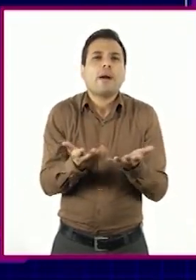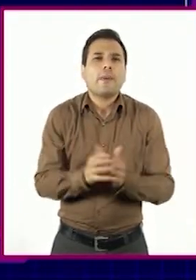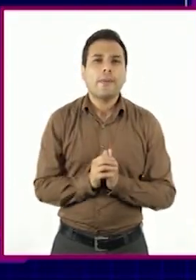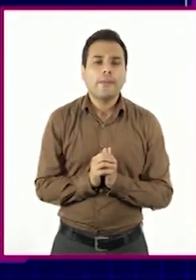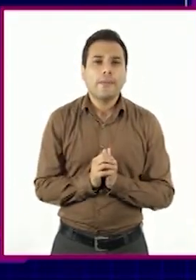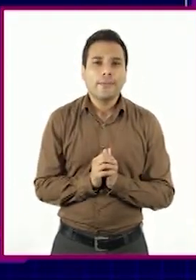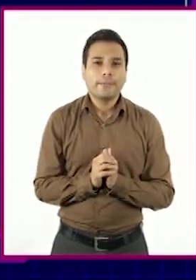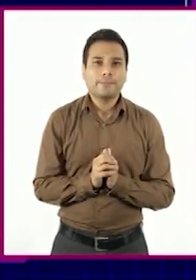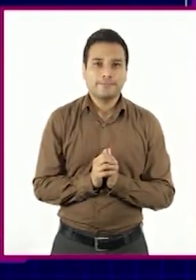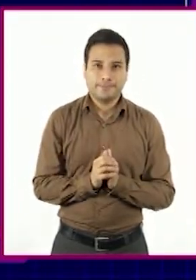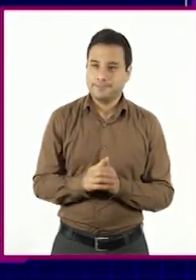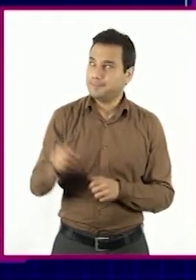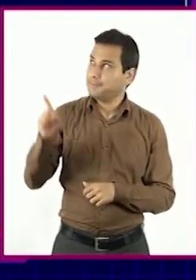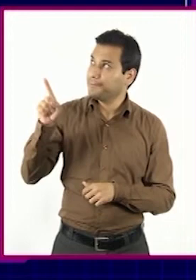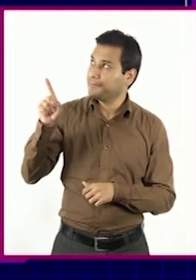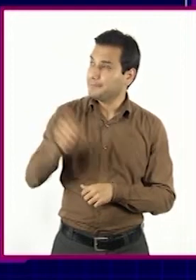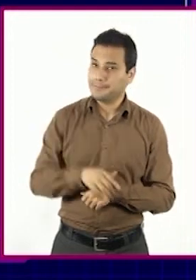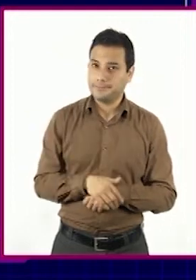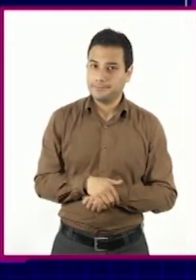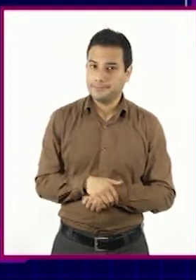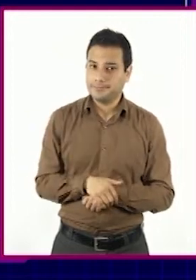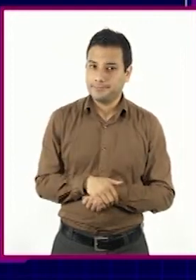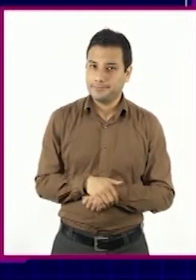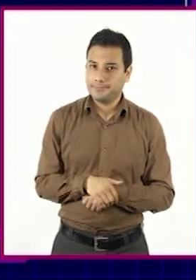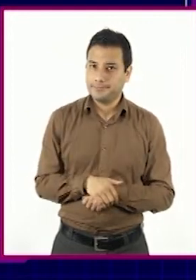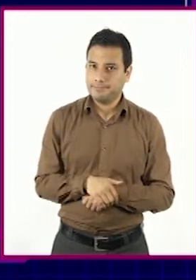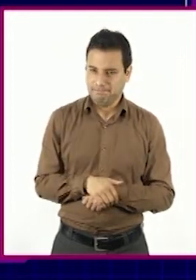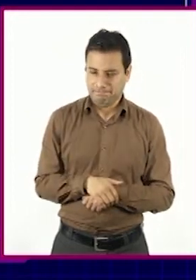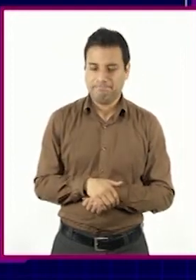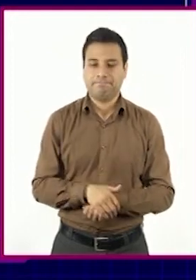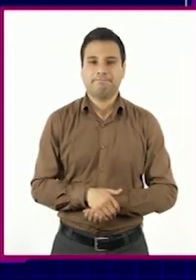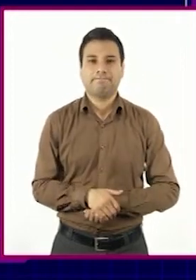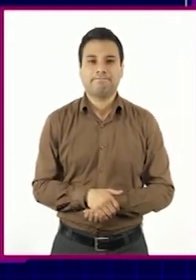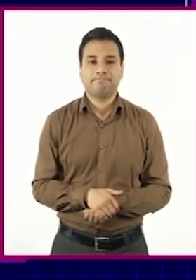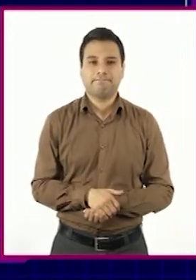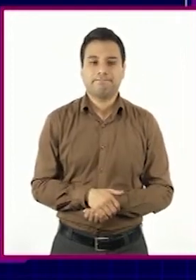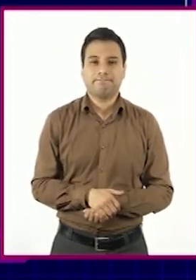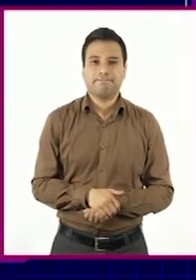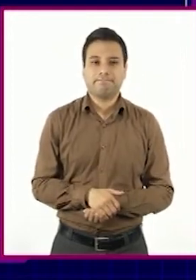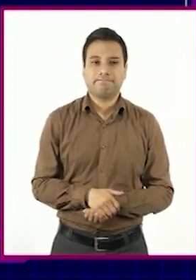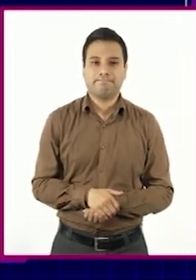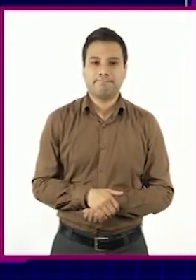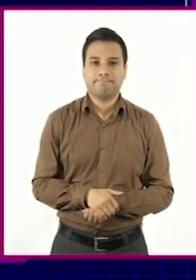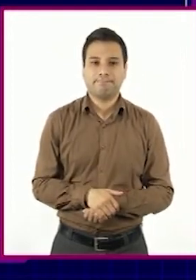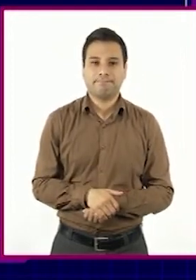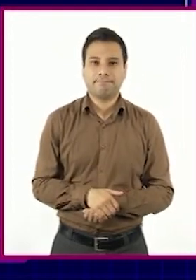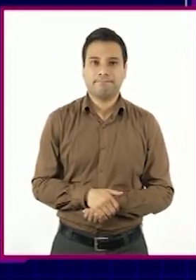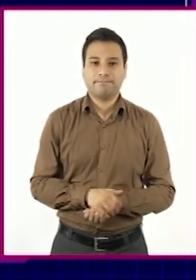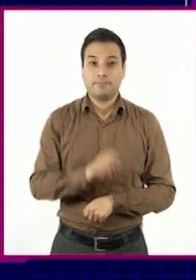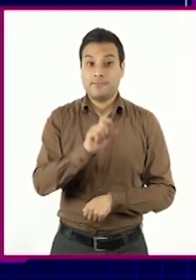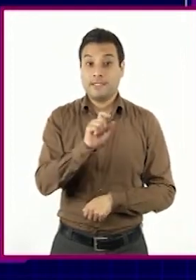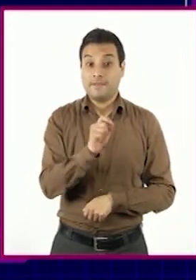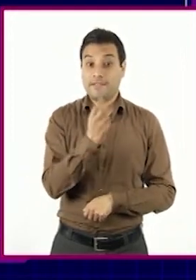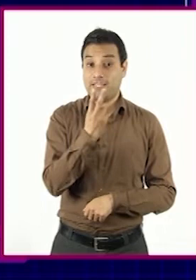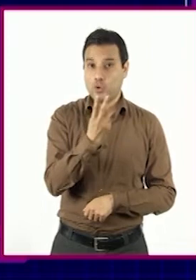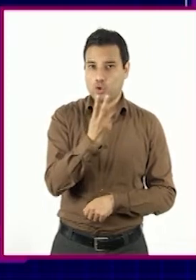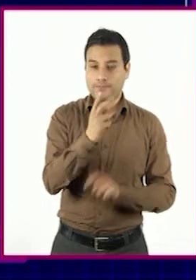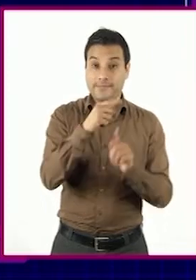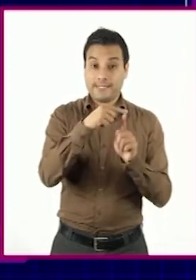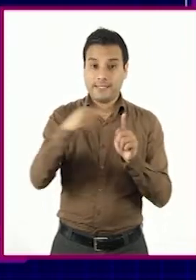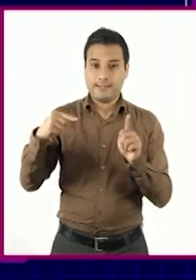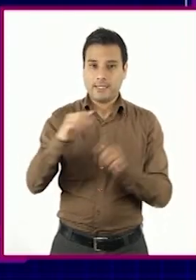edad, se sustituyen los valores en la fórmula y se tiene que es igual a 22 entre